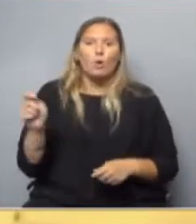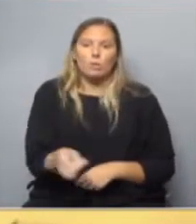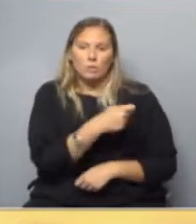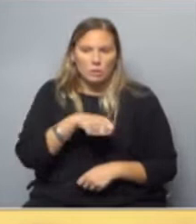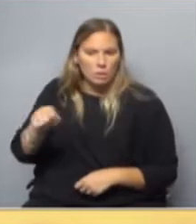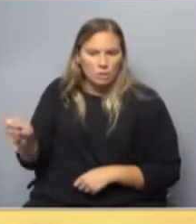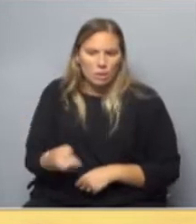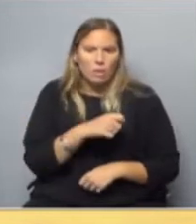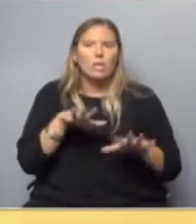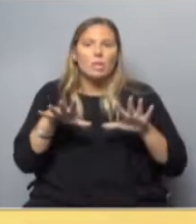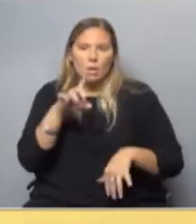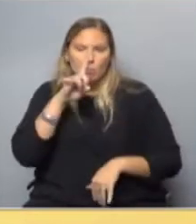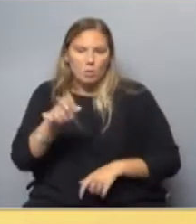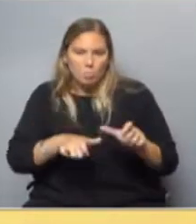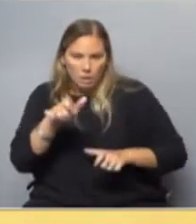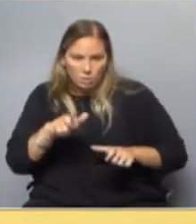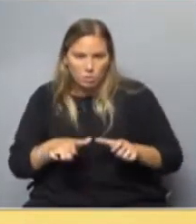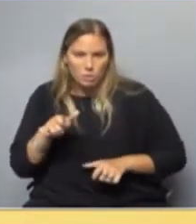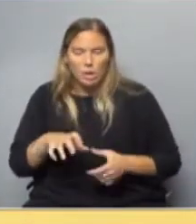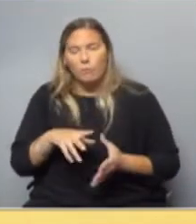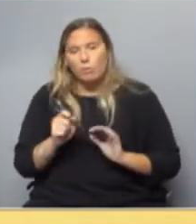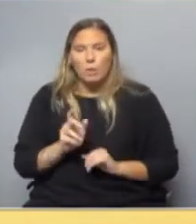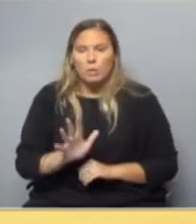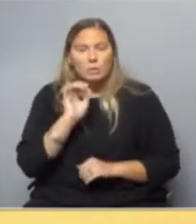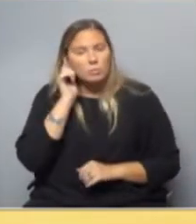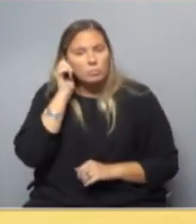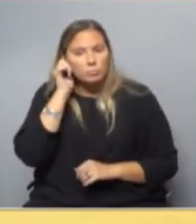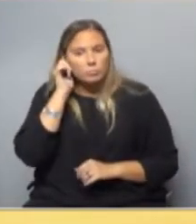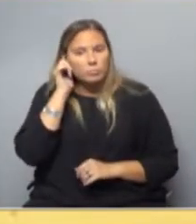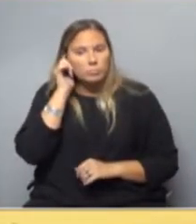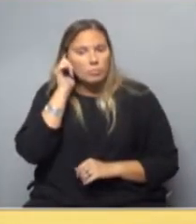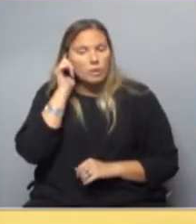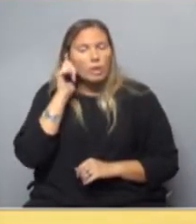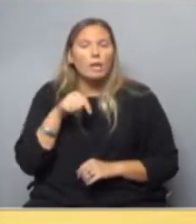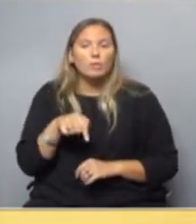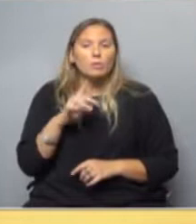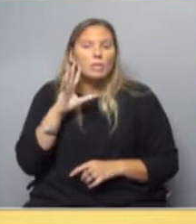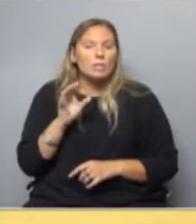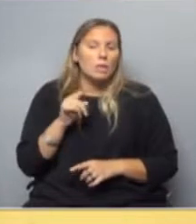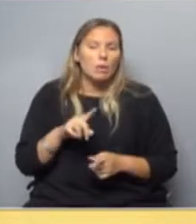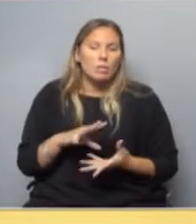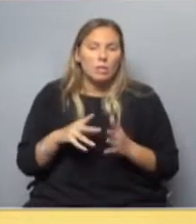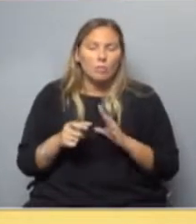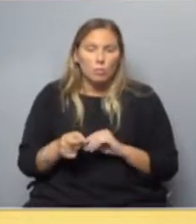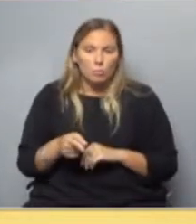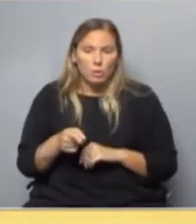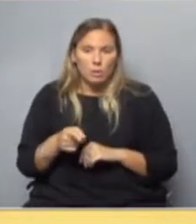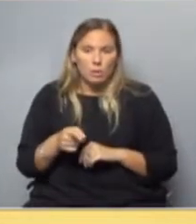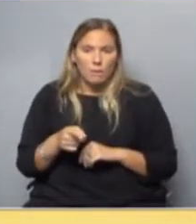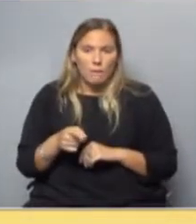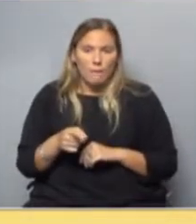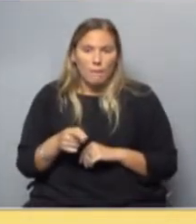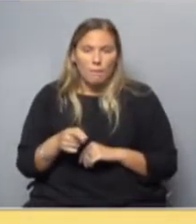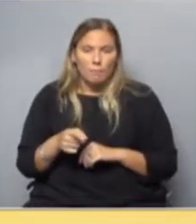para 10.000, y así sucesivamente. Entonces está planificado de esa manera desde el comienzo. Entonces, desde el punto de